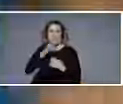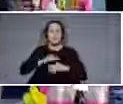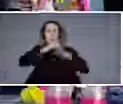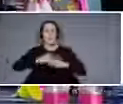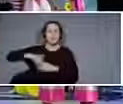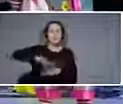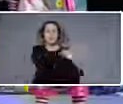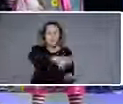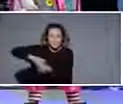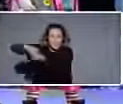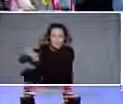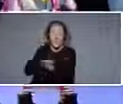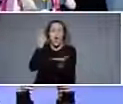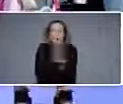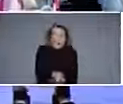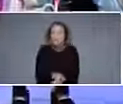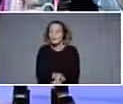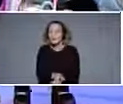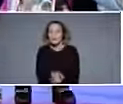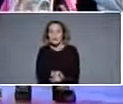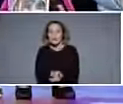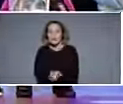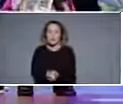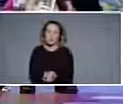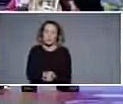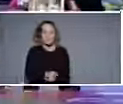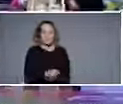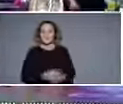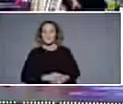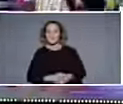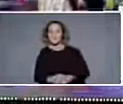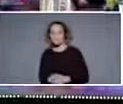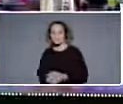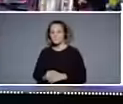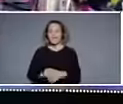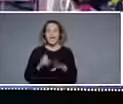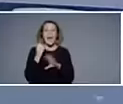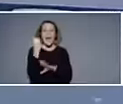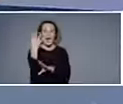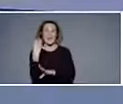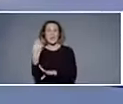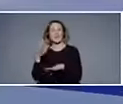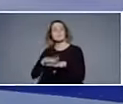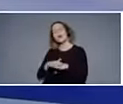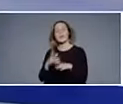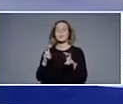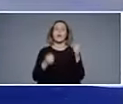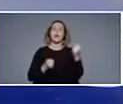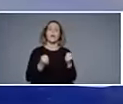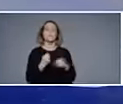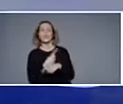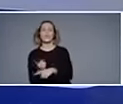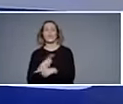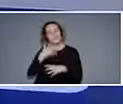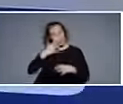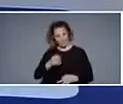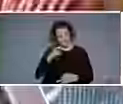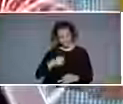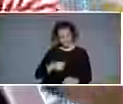otra vez. Radares que colocan para sacarnos, no es por seguridad, no sea